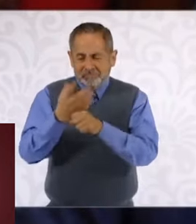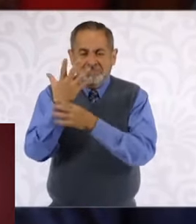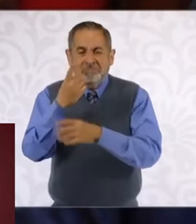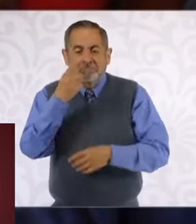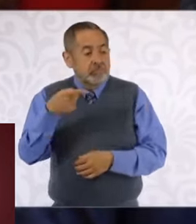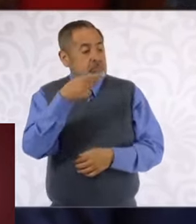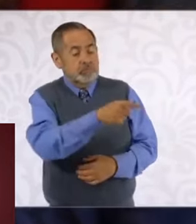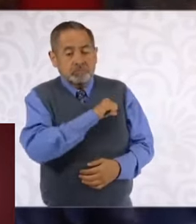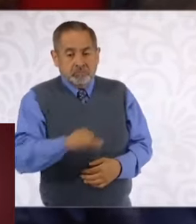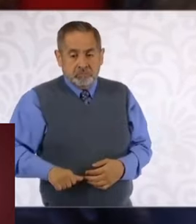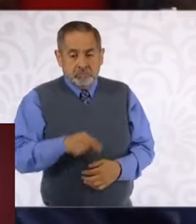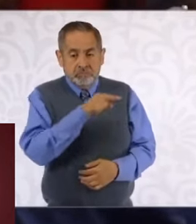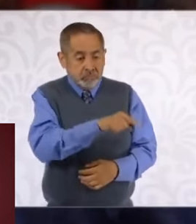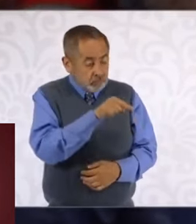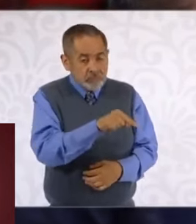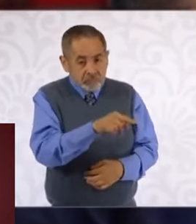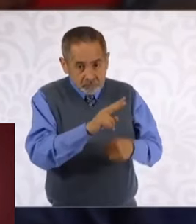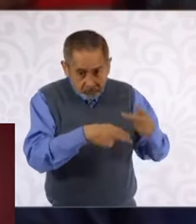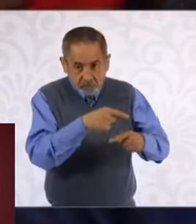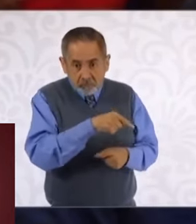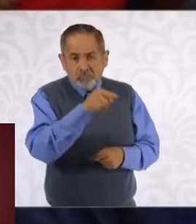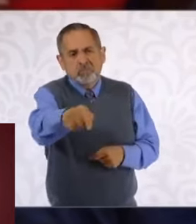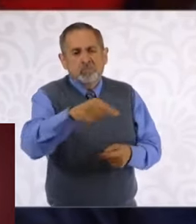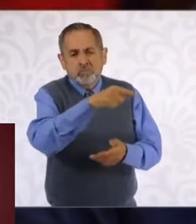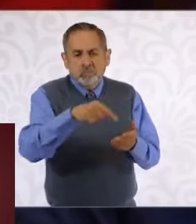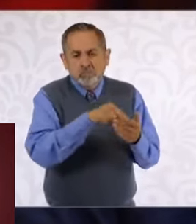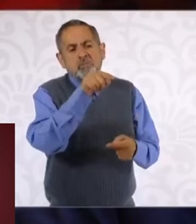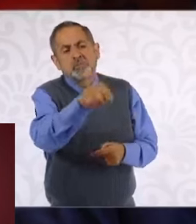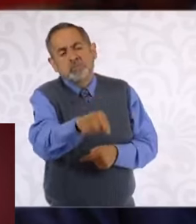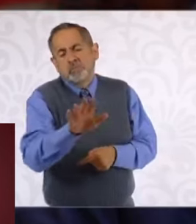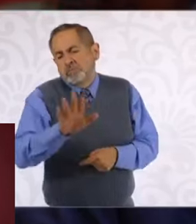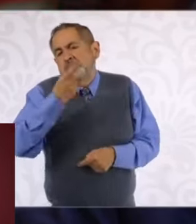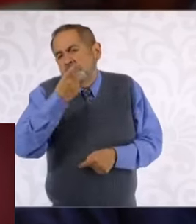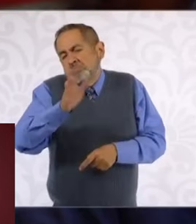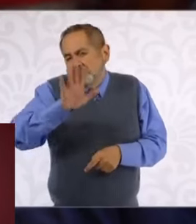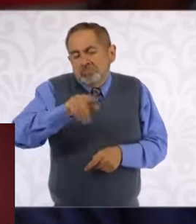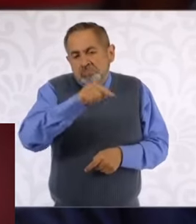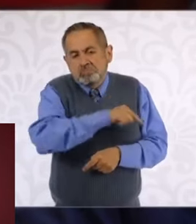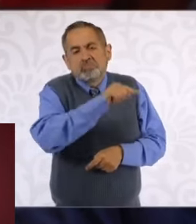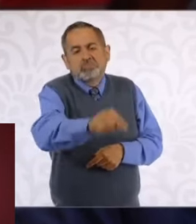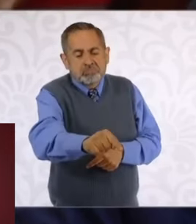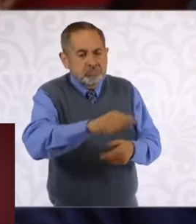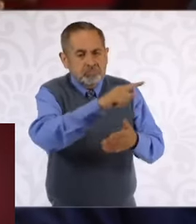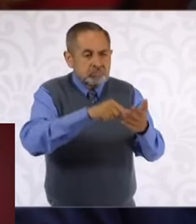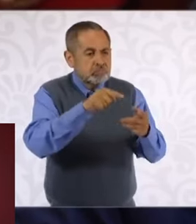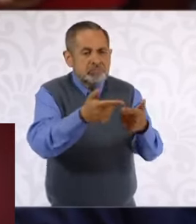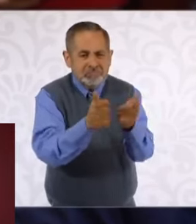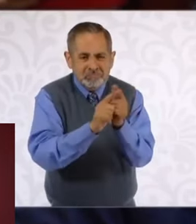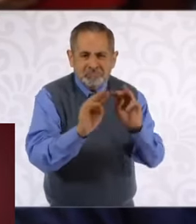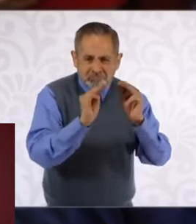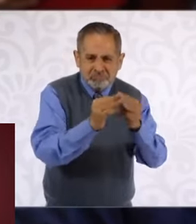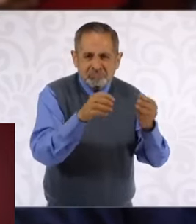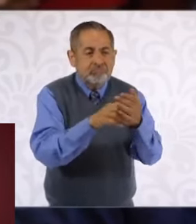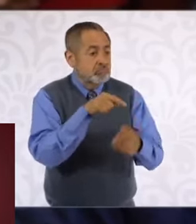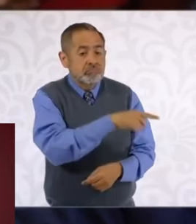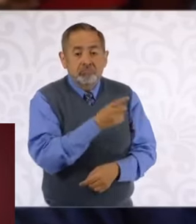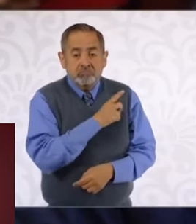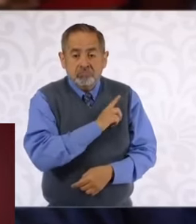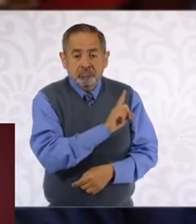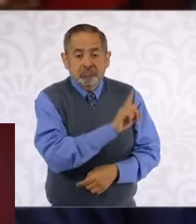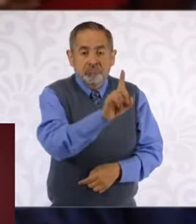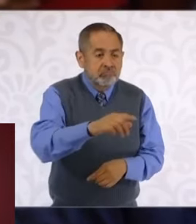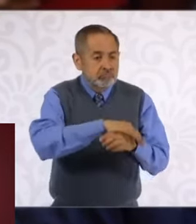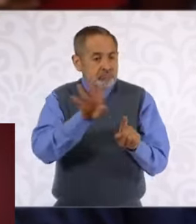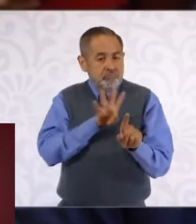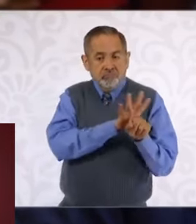el alcalde había acudido a un lugar en donde se presume, digamos, está un grupo criminal y había ido solo sin